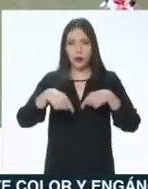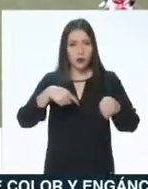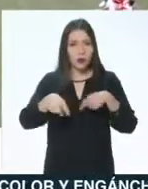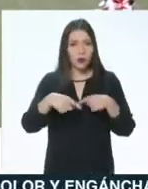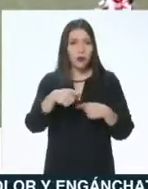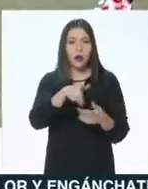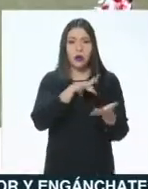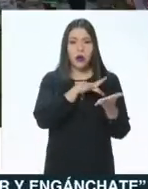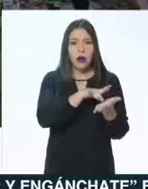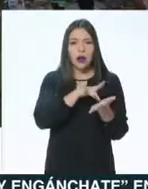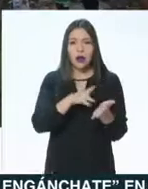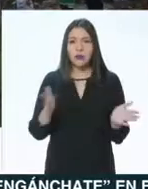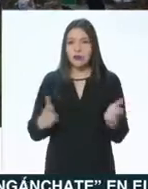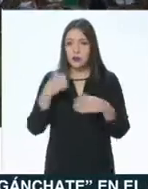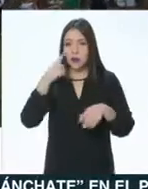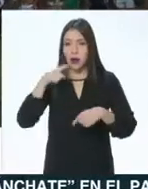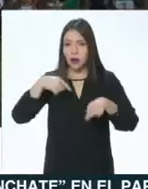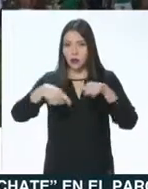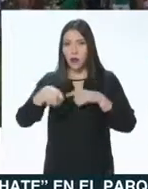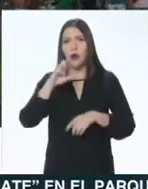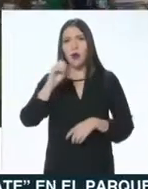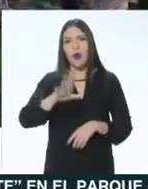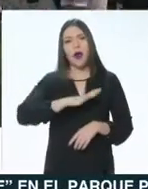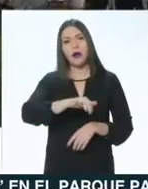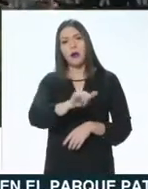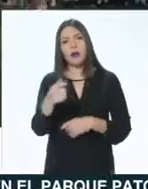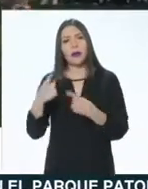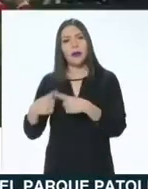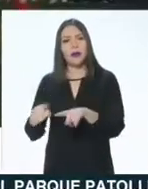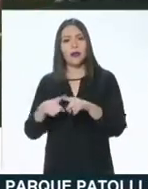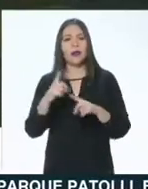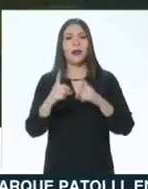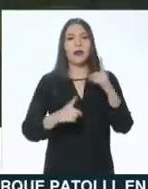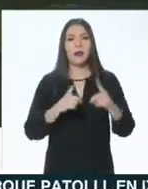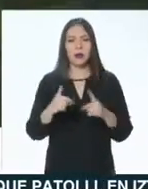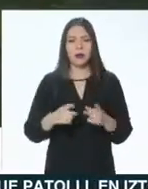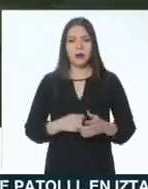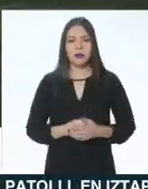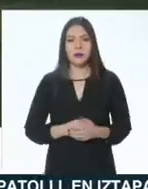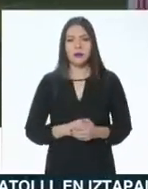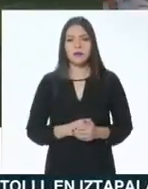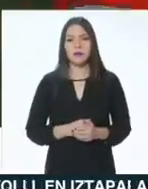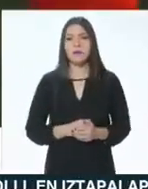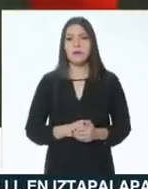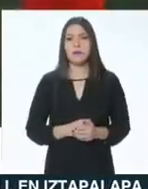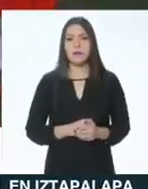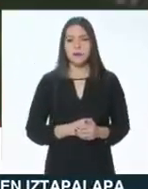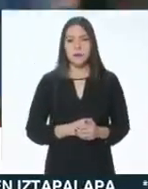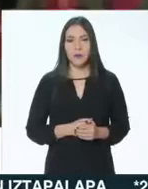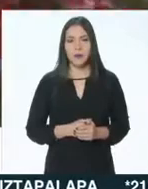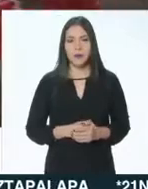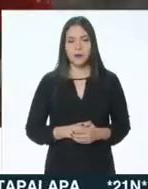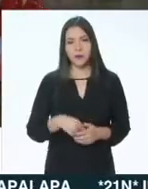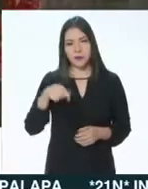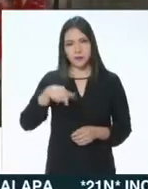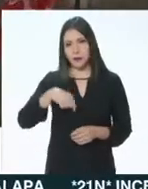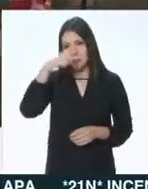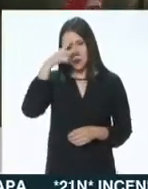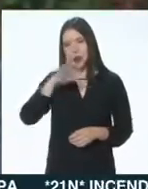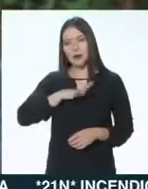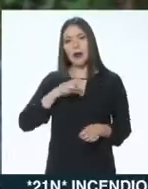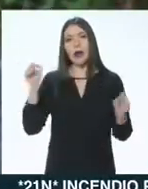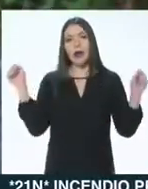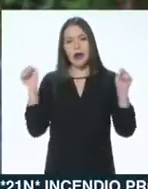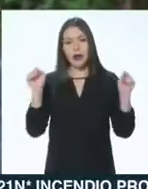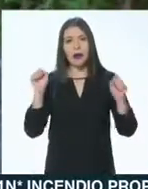dedicas al apoyo del fútbol soccer o hay otras disciplinas? No, aquí en México realmente hay atletismo,